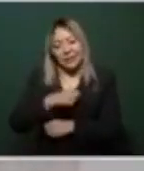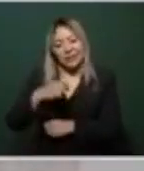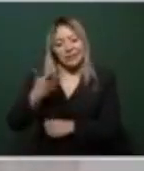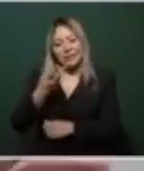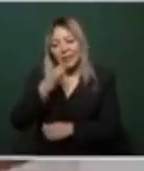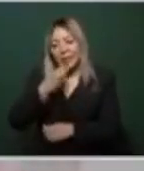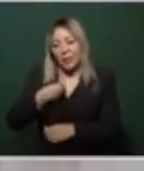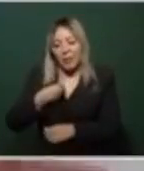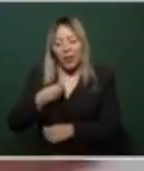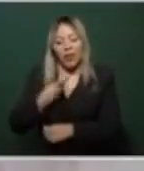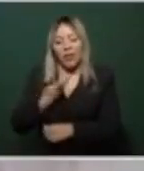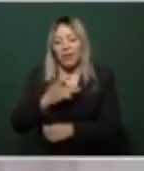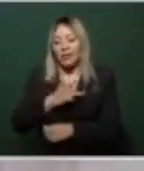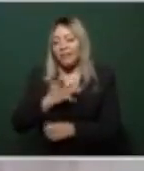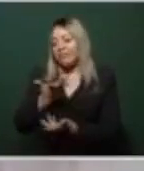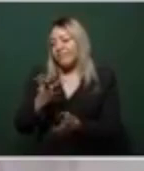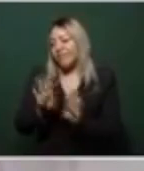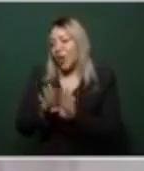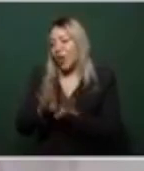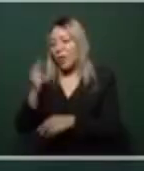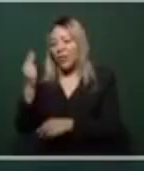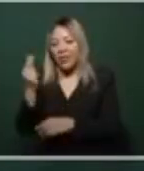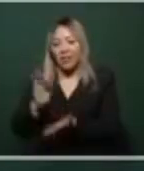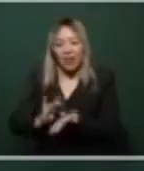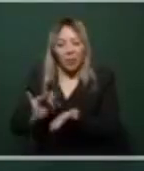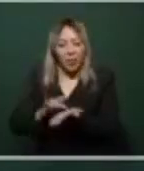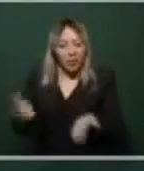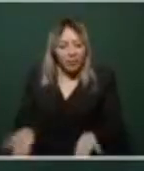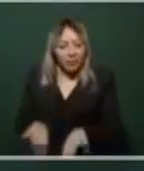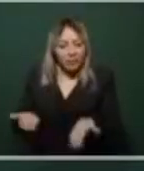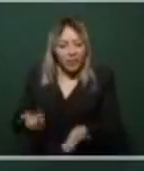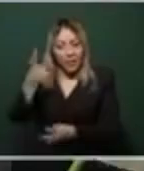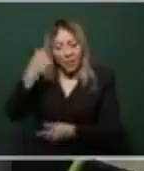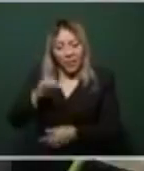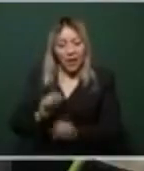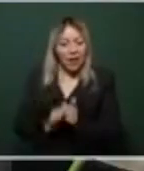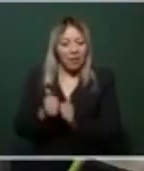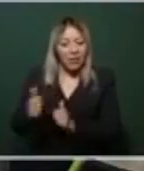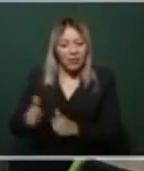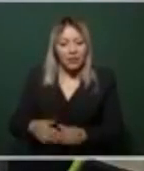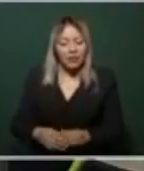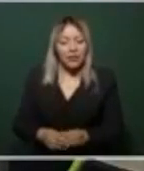todos para que avancemos.